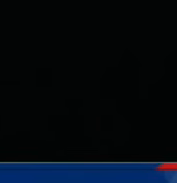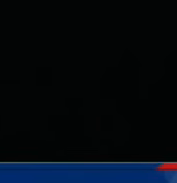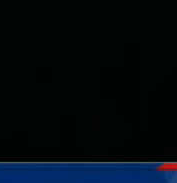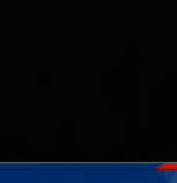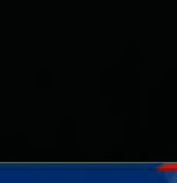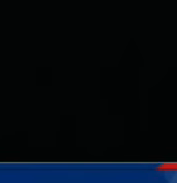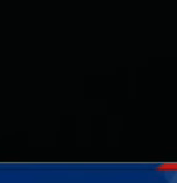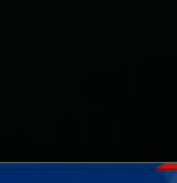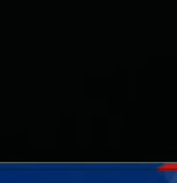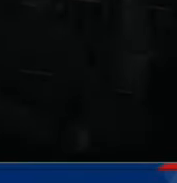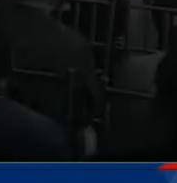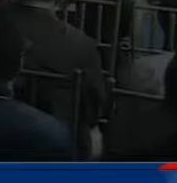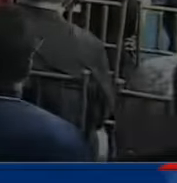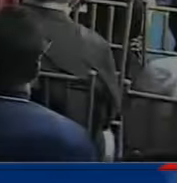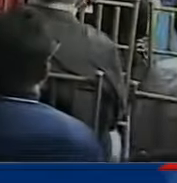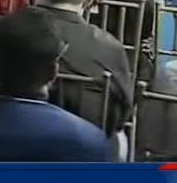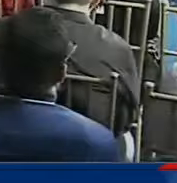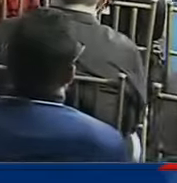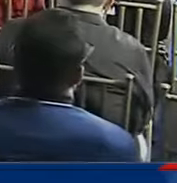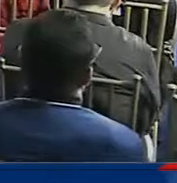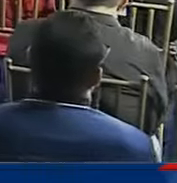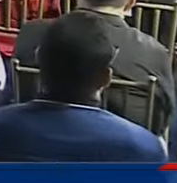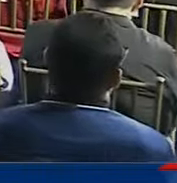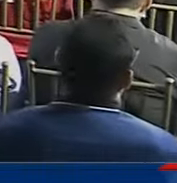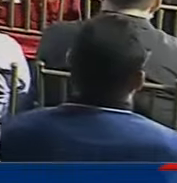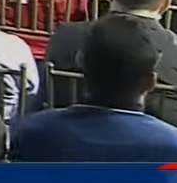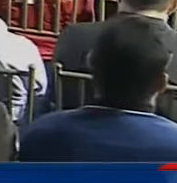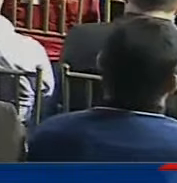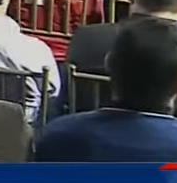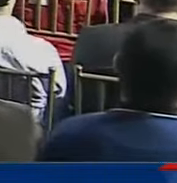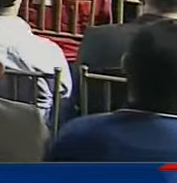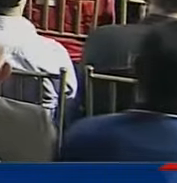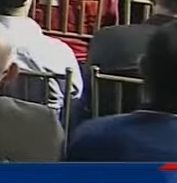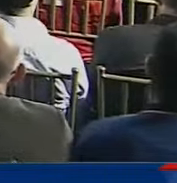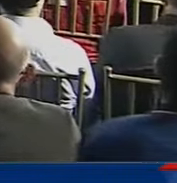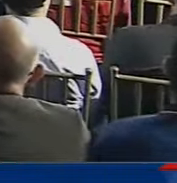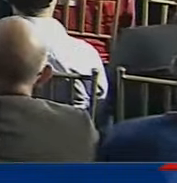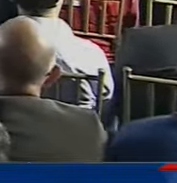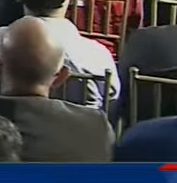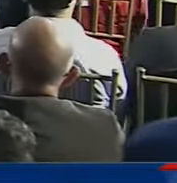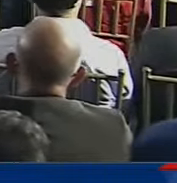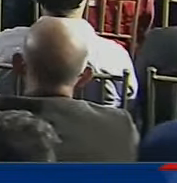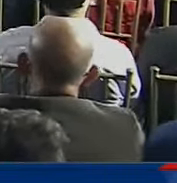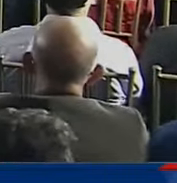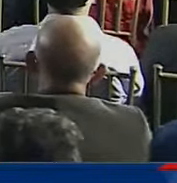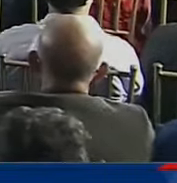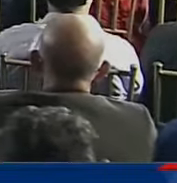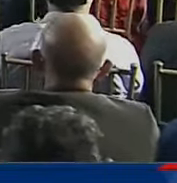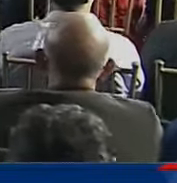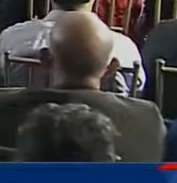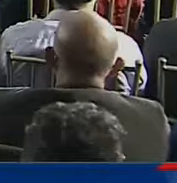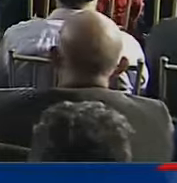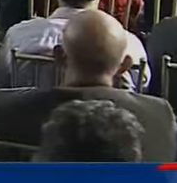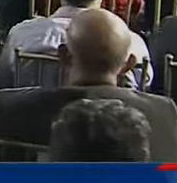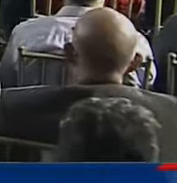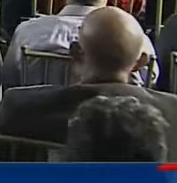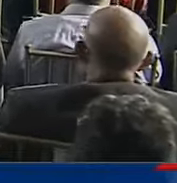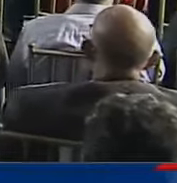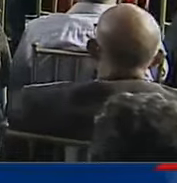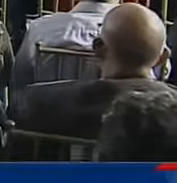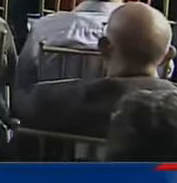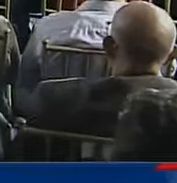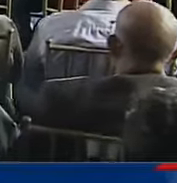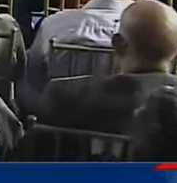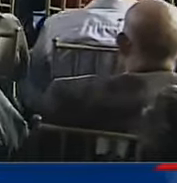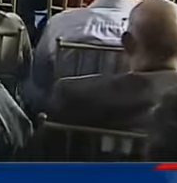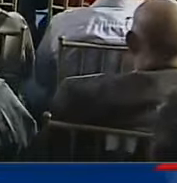especialización en Estudios Nuestroamericanos. Y una noticia, presidente, que como se lo comentaba cuando le enviamos este reporte, este país está creando la ingeniería